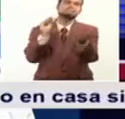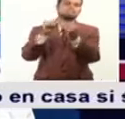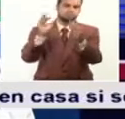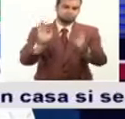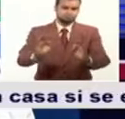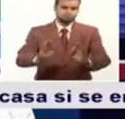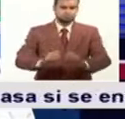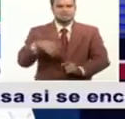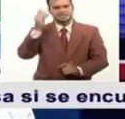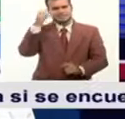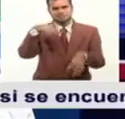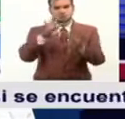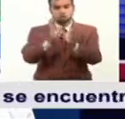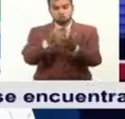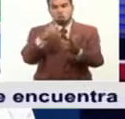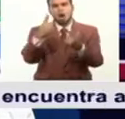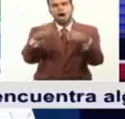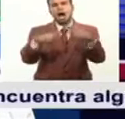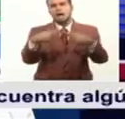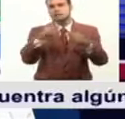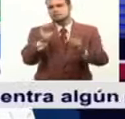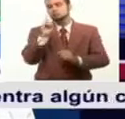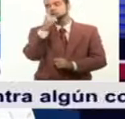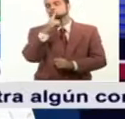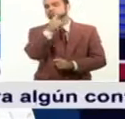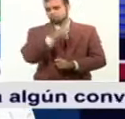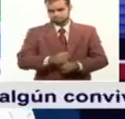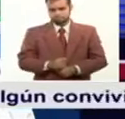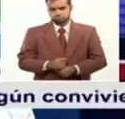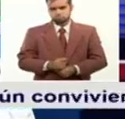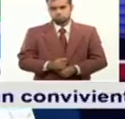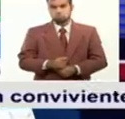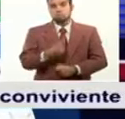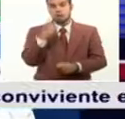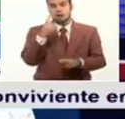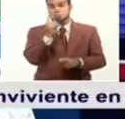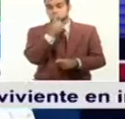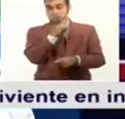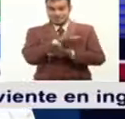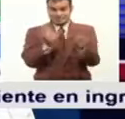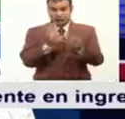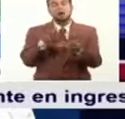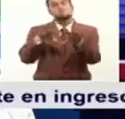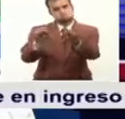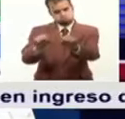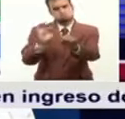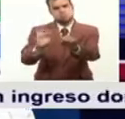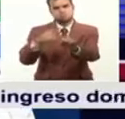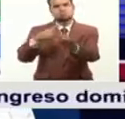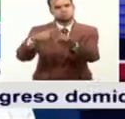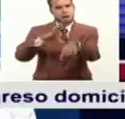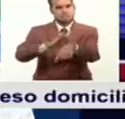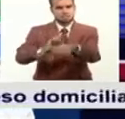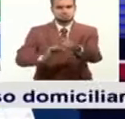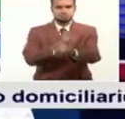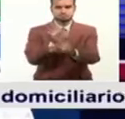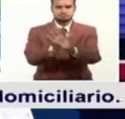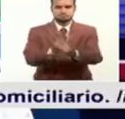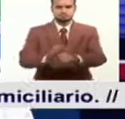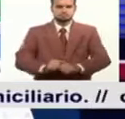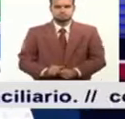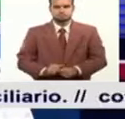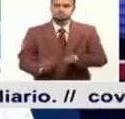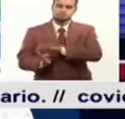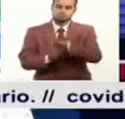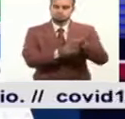se realiza un PCR. En el PCR se detecta que estaba positivo. Fallece un paciente